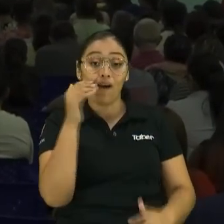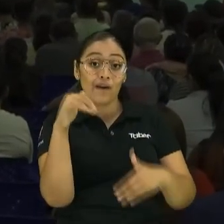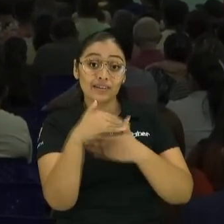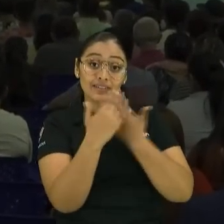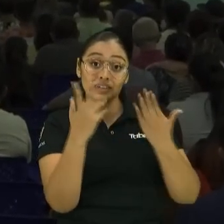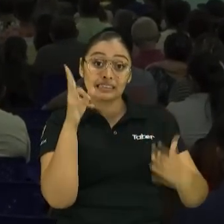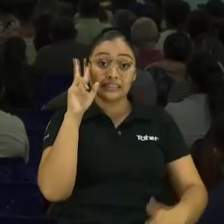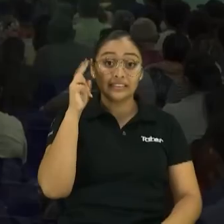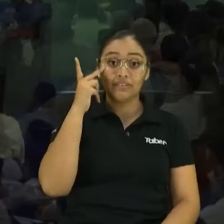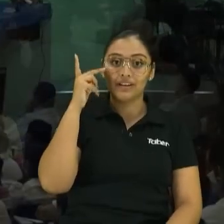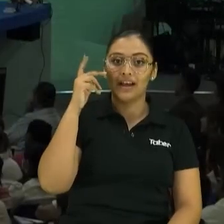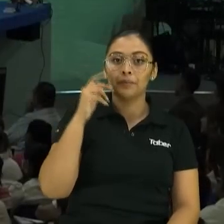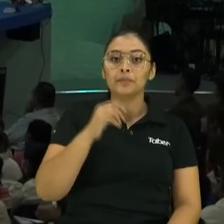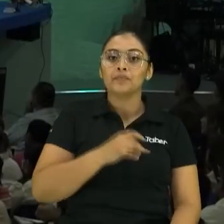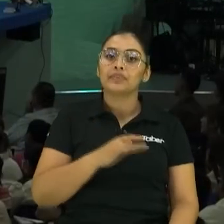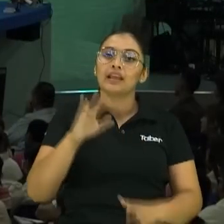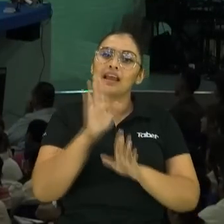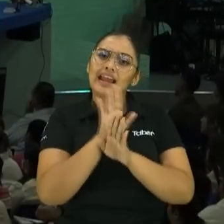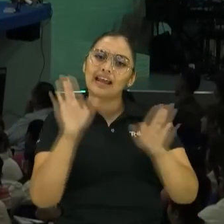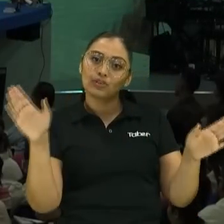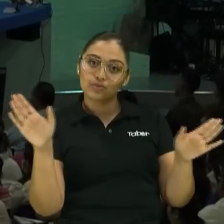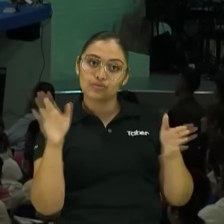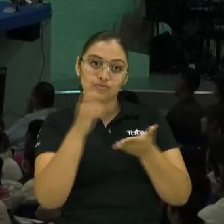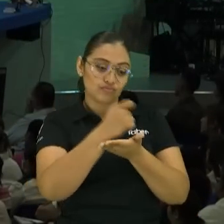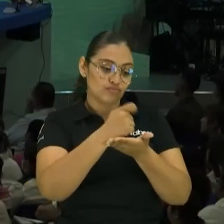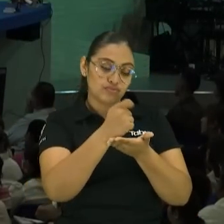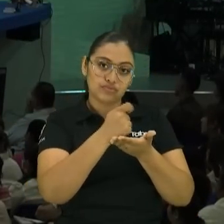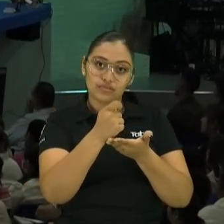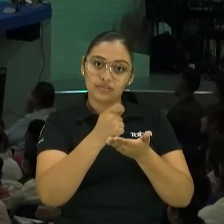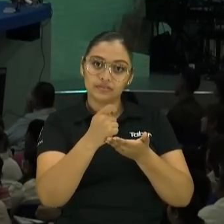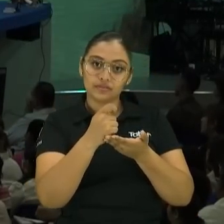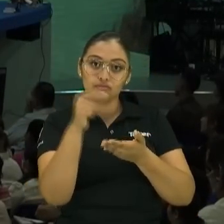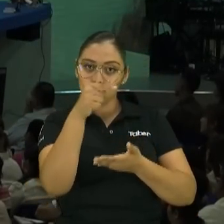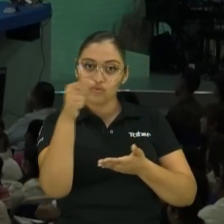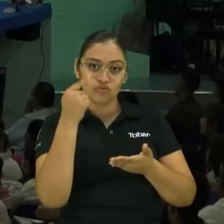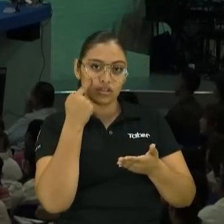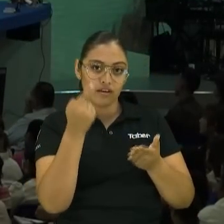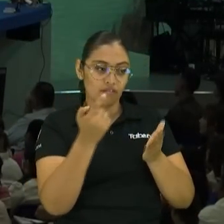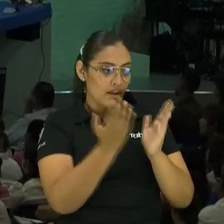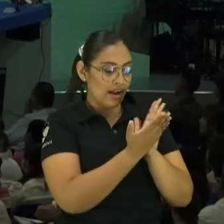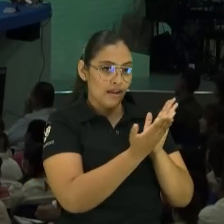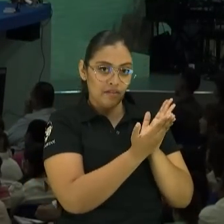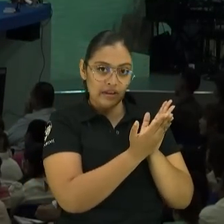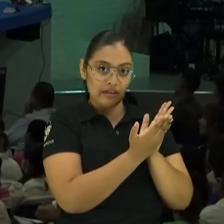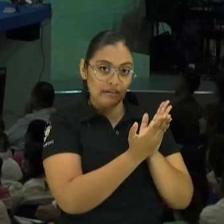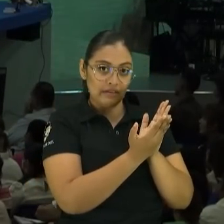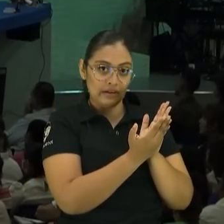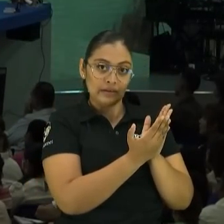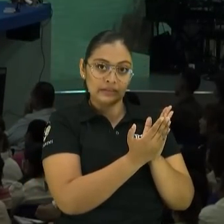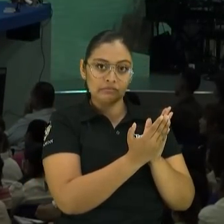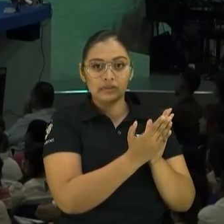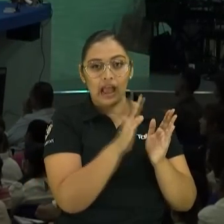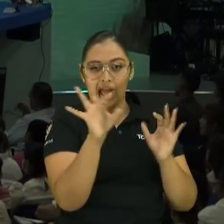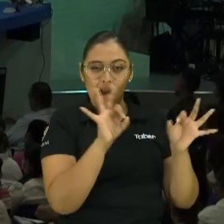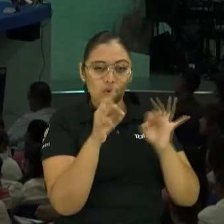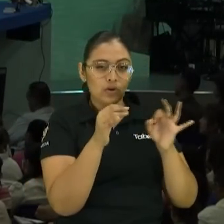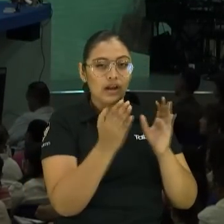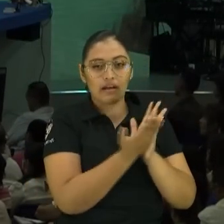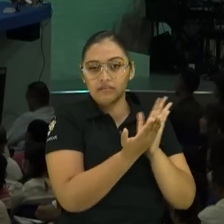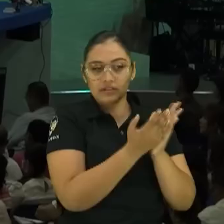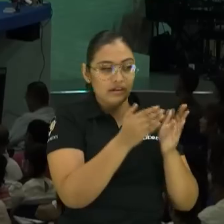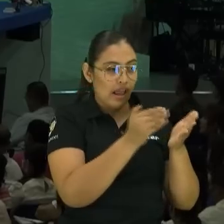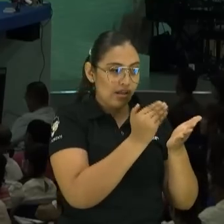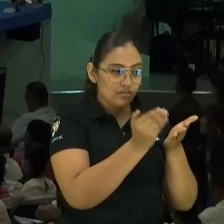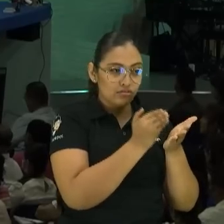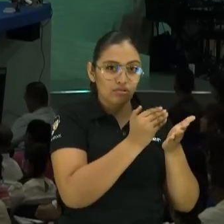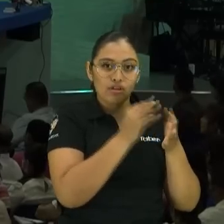Jesús escribe directamente son letras en rojo lo puede ver en su Biblia es una Biblia de estudio y dice las siguientes palabras vaya conmigo al texto